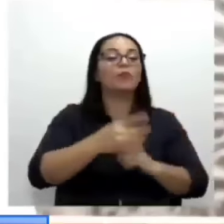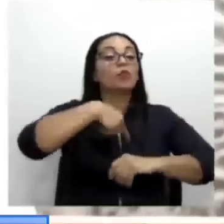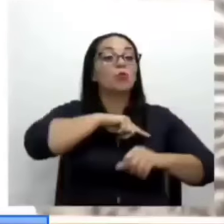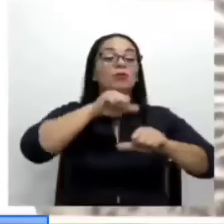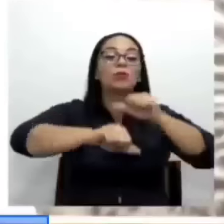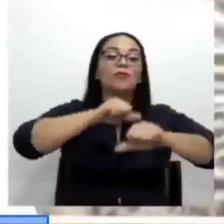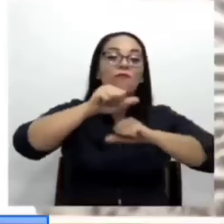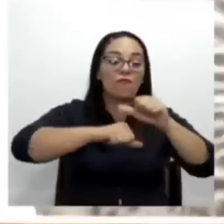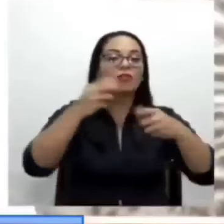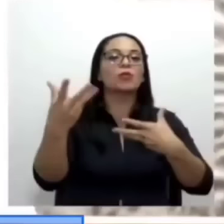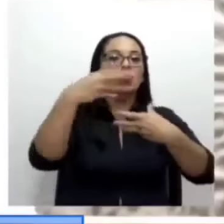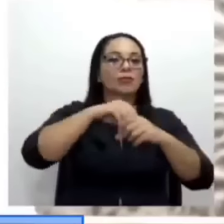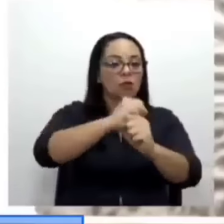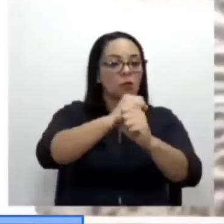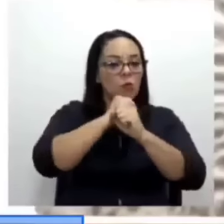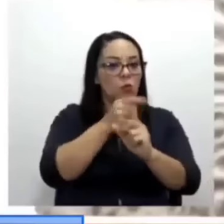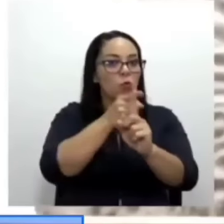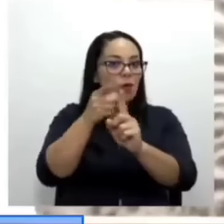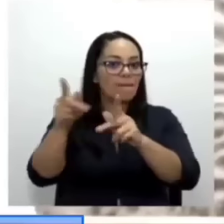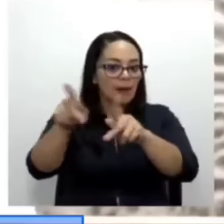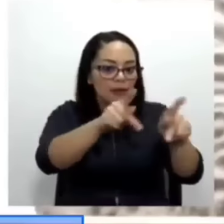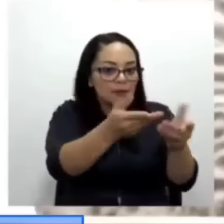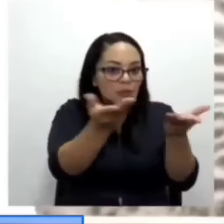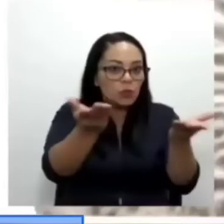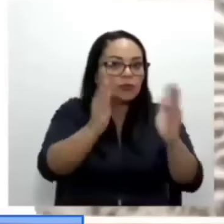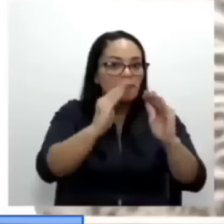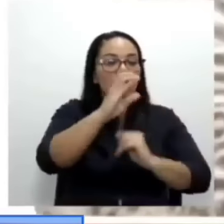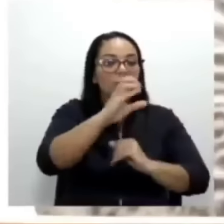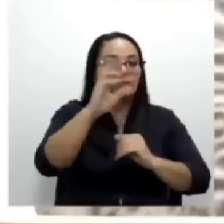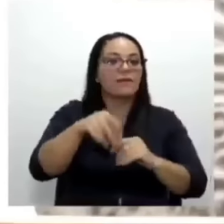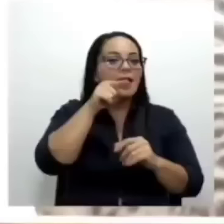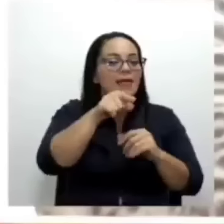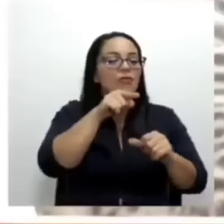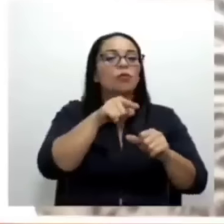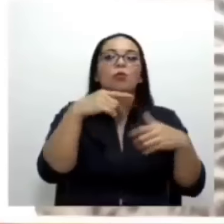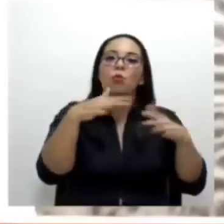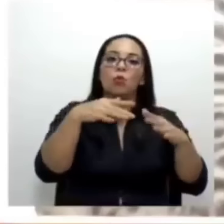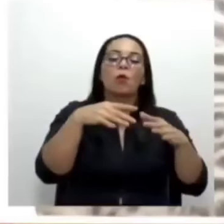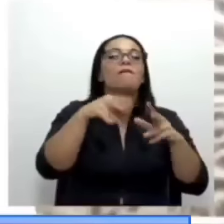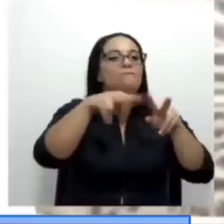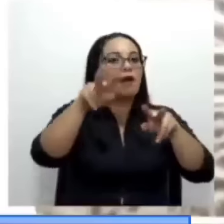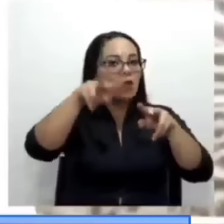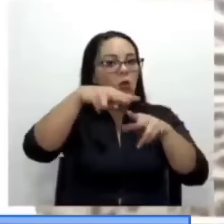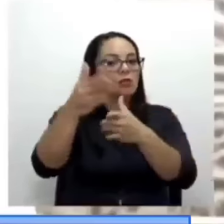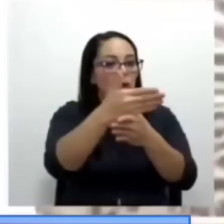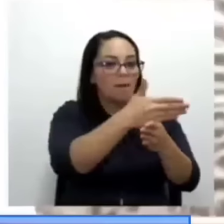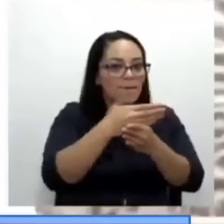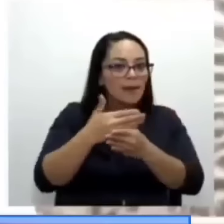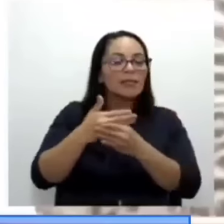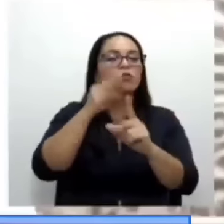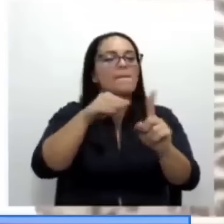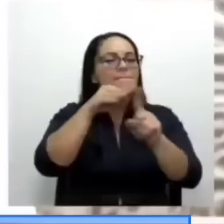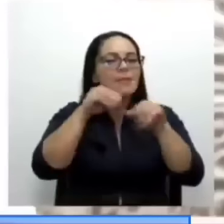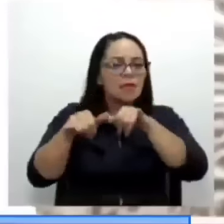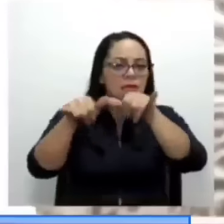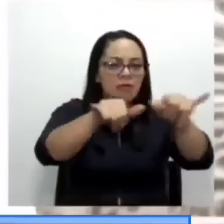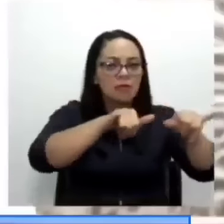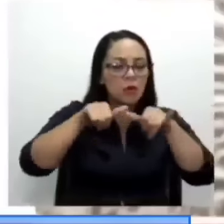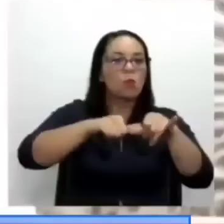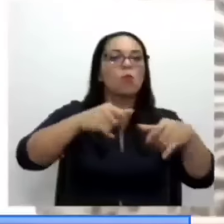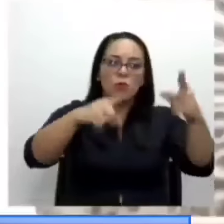para incluir seguridad para las personas de Costa Rica se basa en los valores compartidos y la meta común de tener